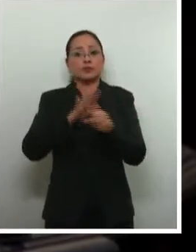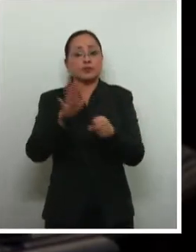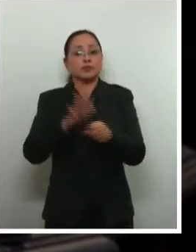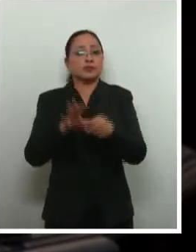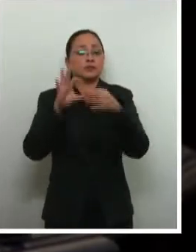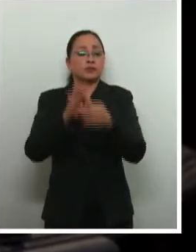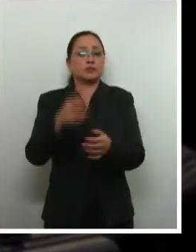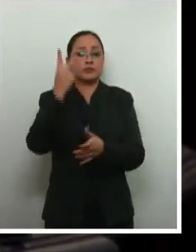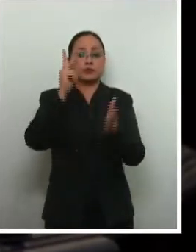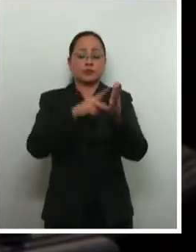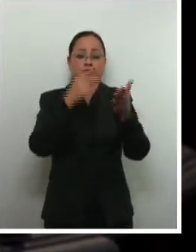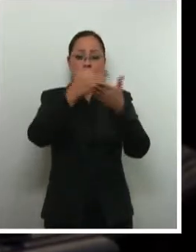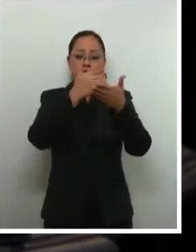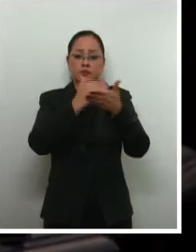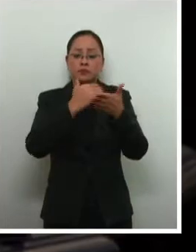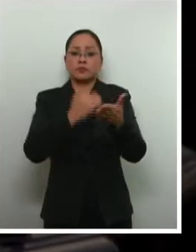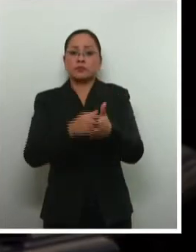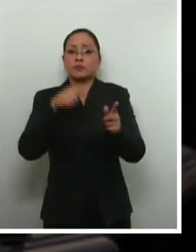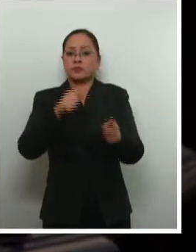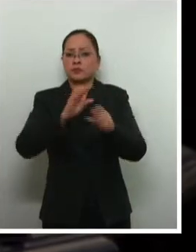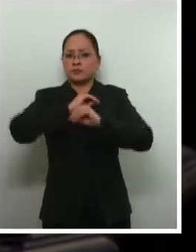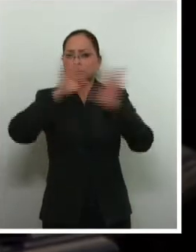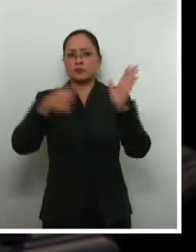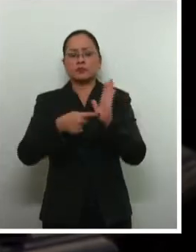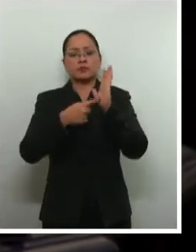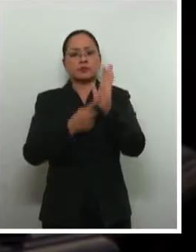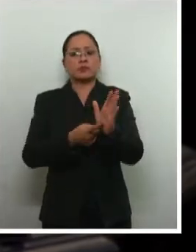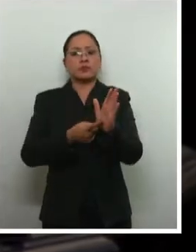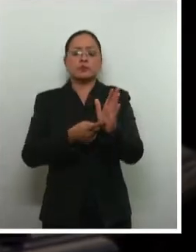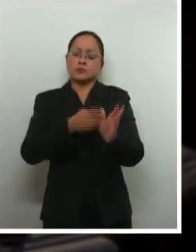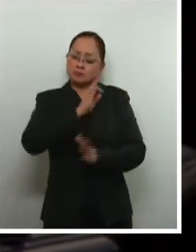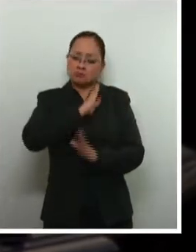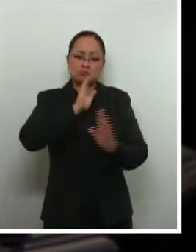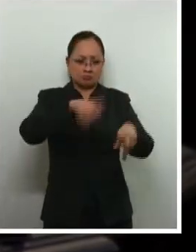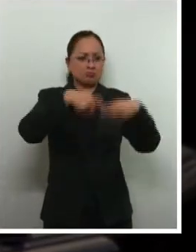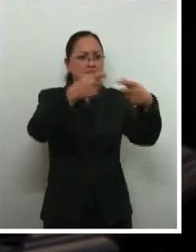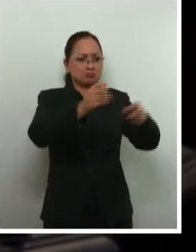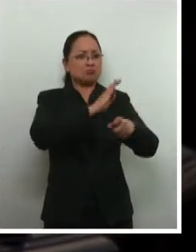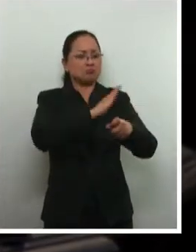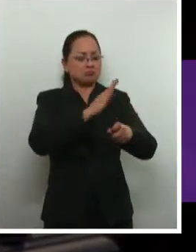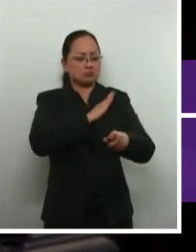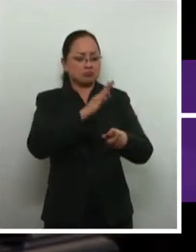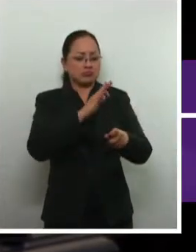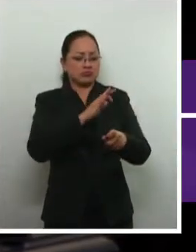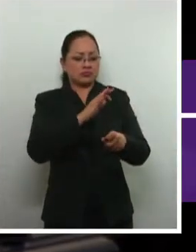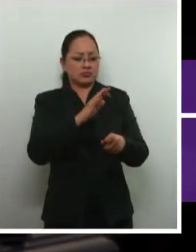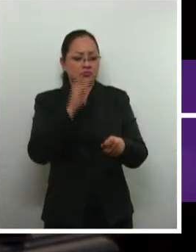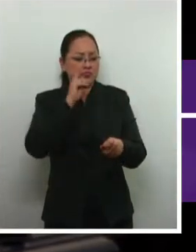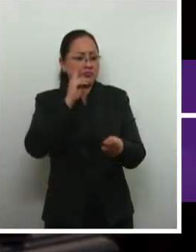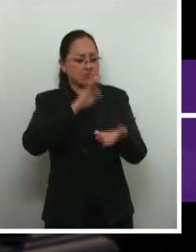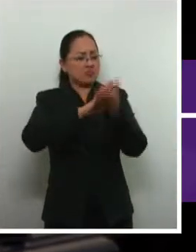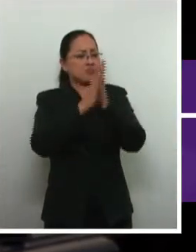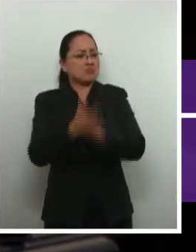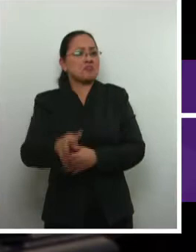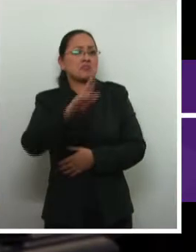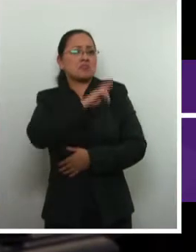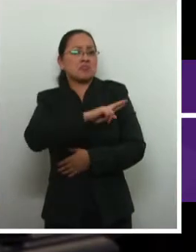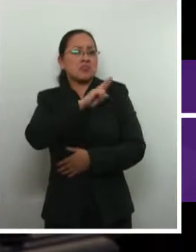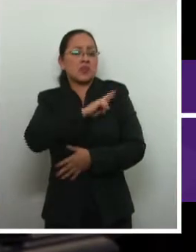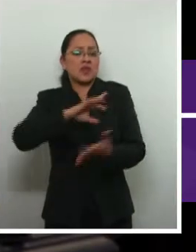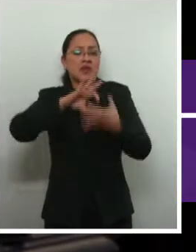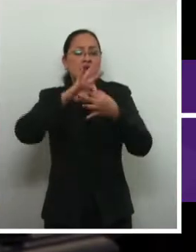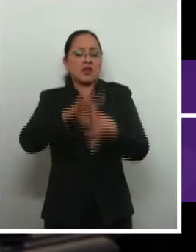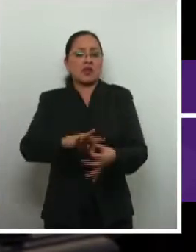dos casos, de manera evidente, se permite una suerte de privatización sobre